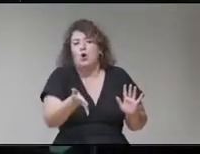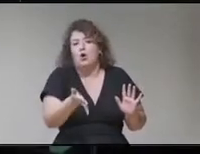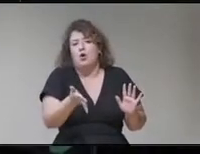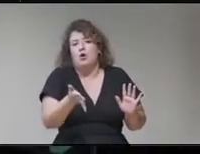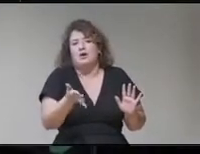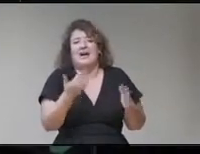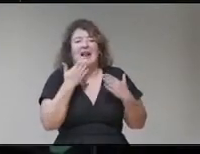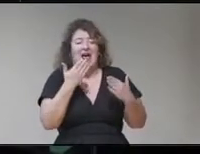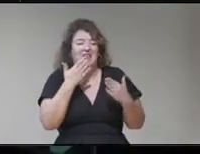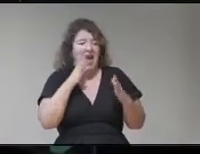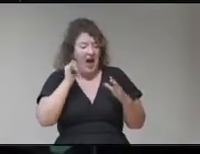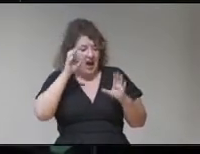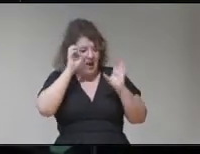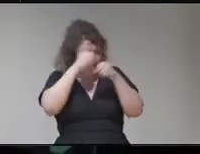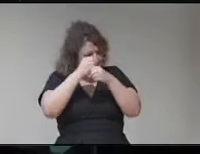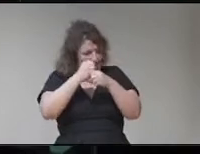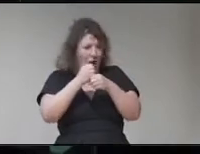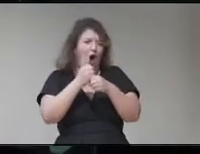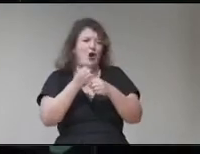el mundo.